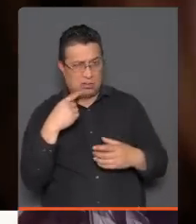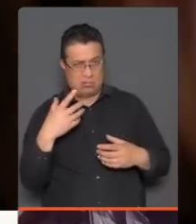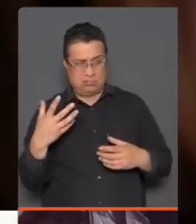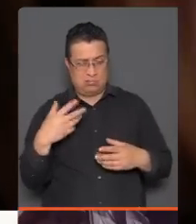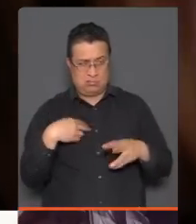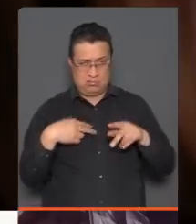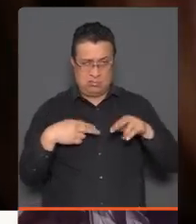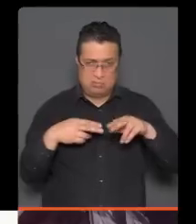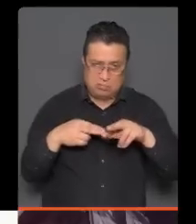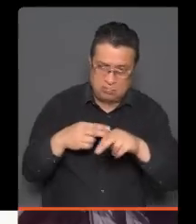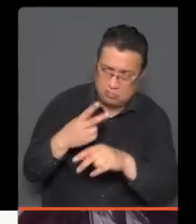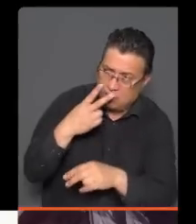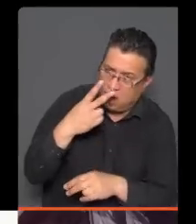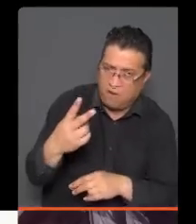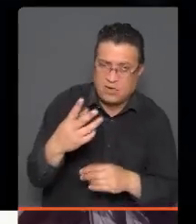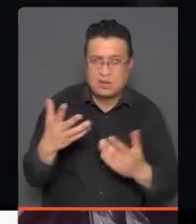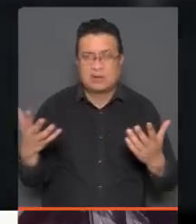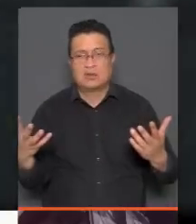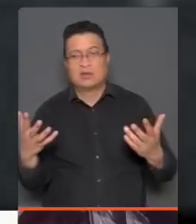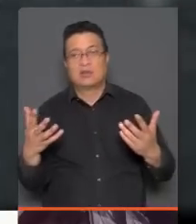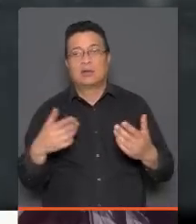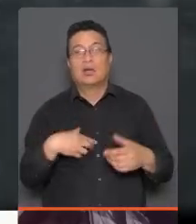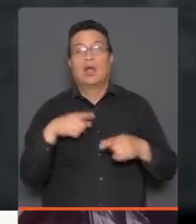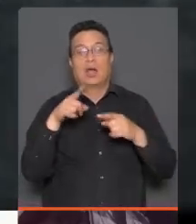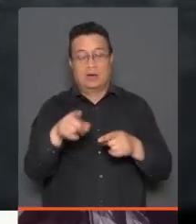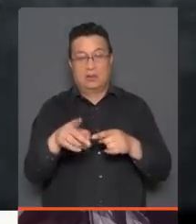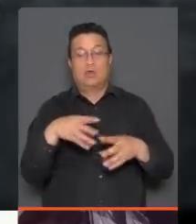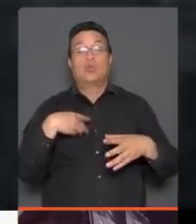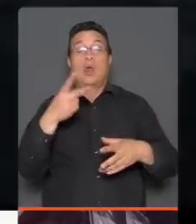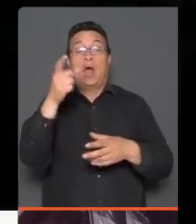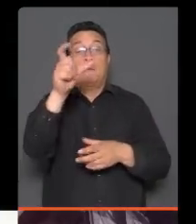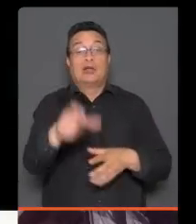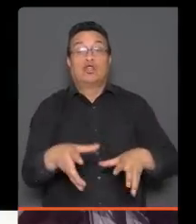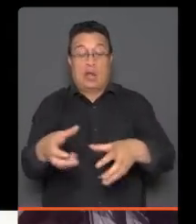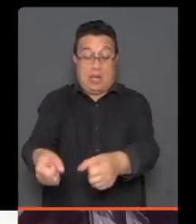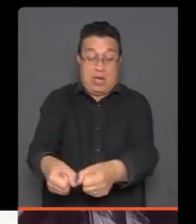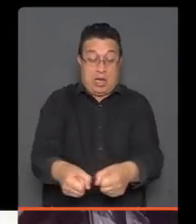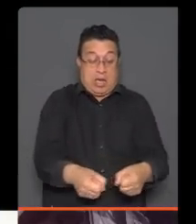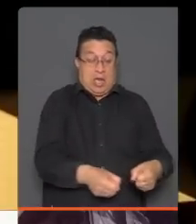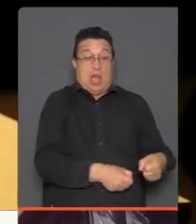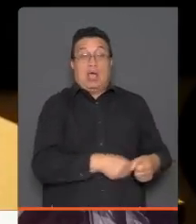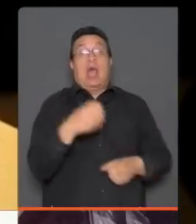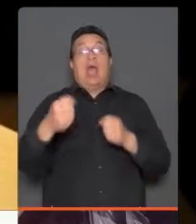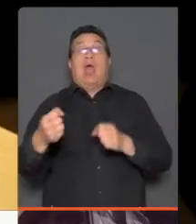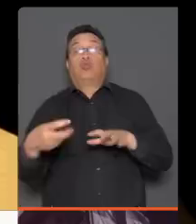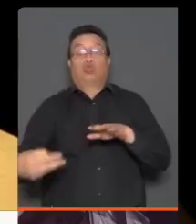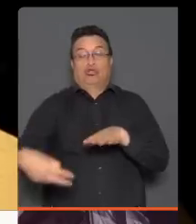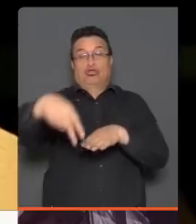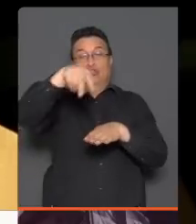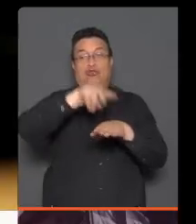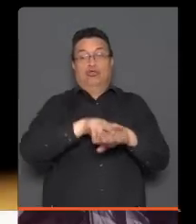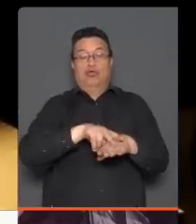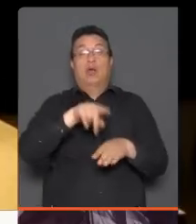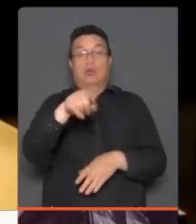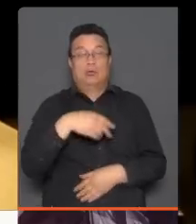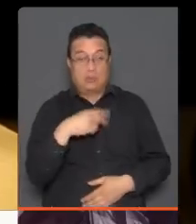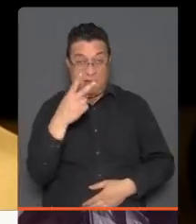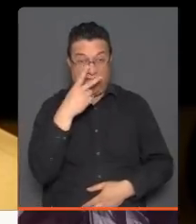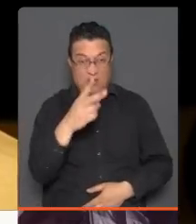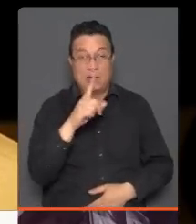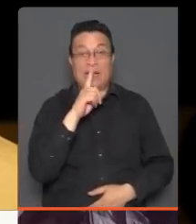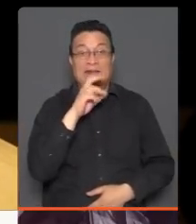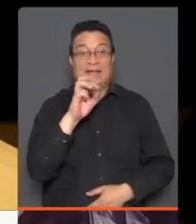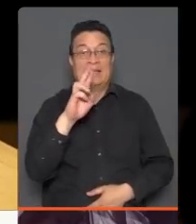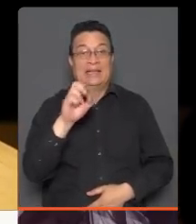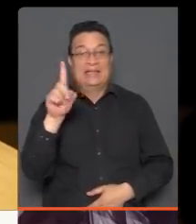lugar. Estos estaban arrastrando a una persona de sexo femenino hacia un vehículo. A su vez también logré observar a Teresa, quien